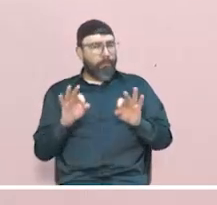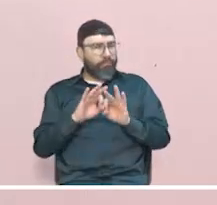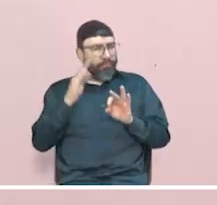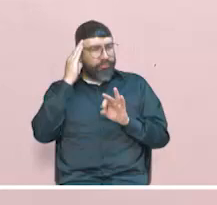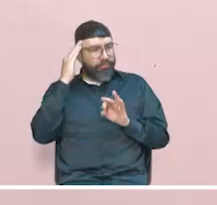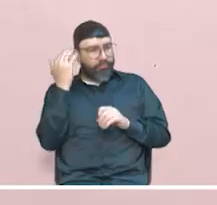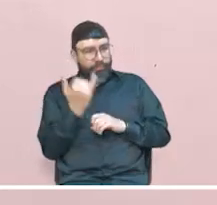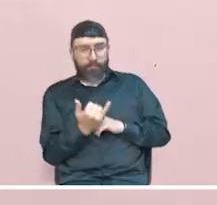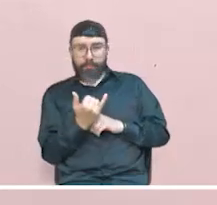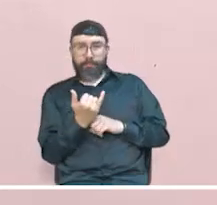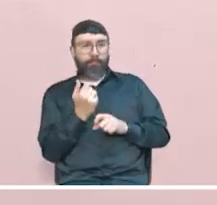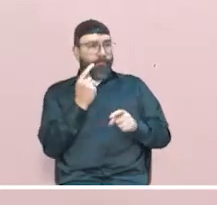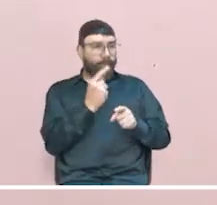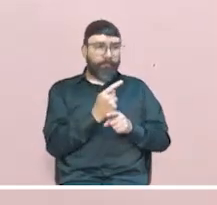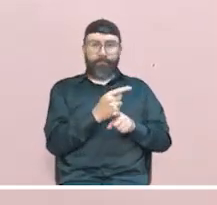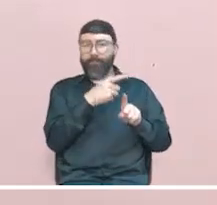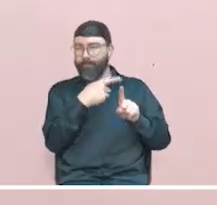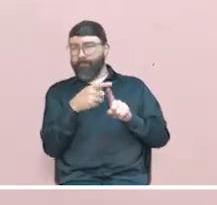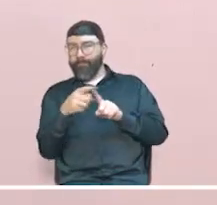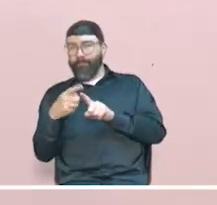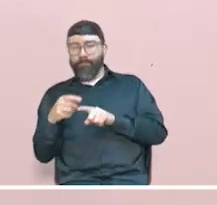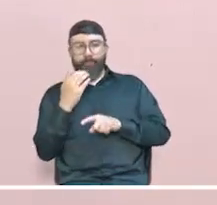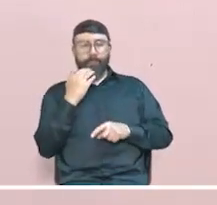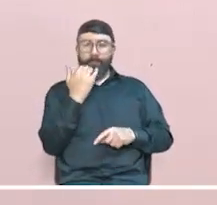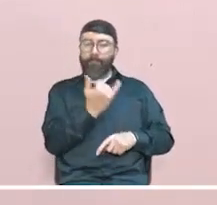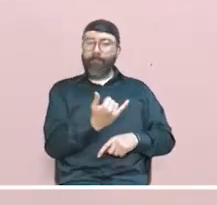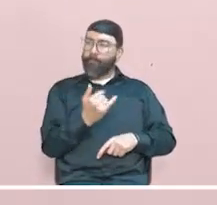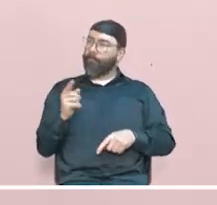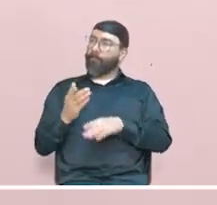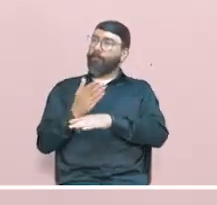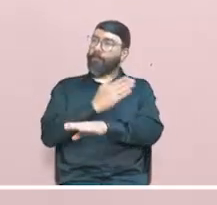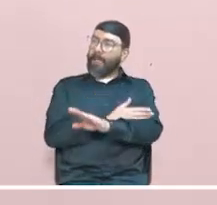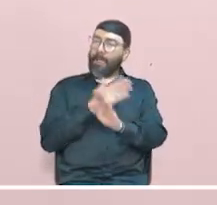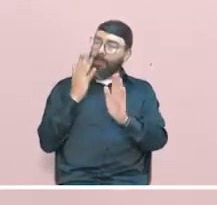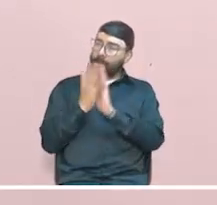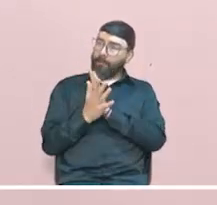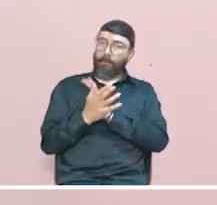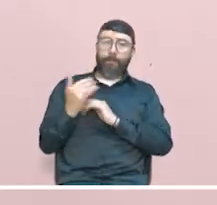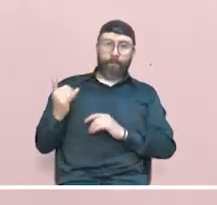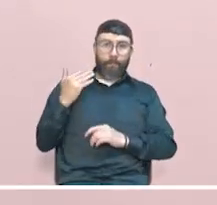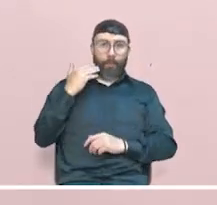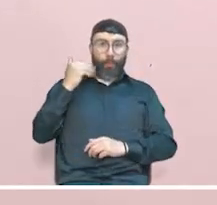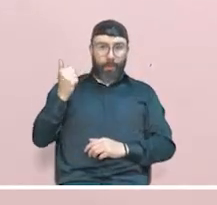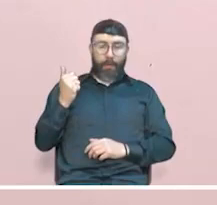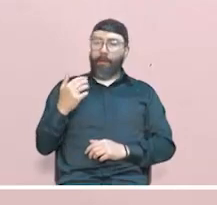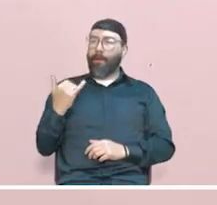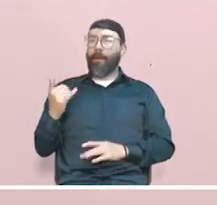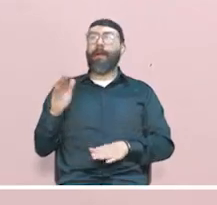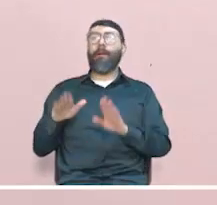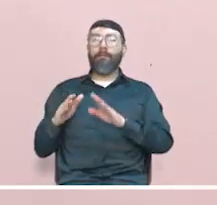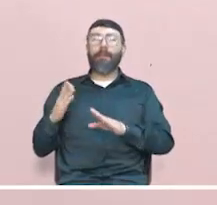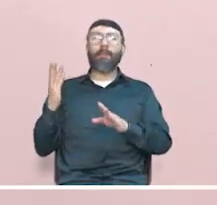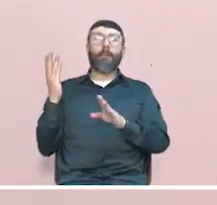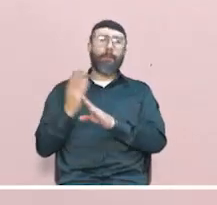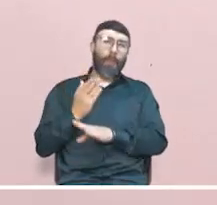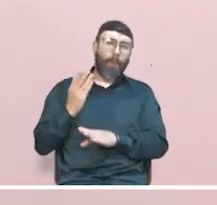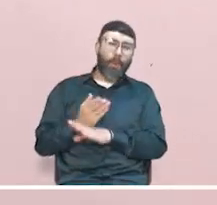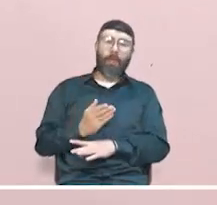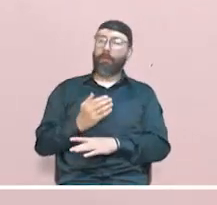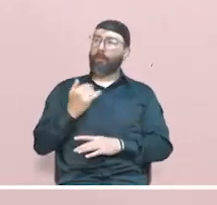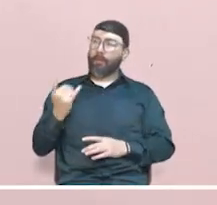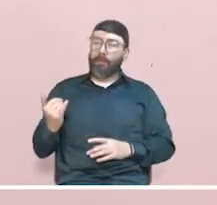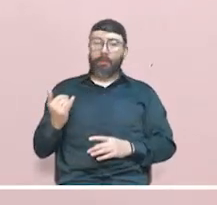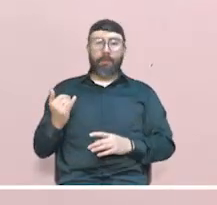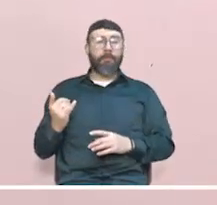tipo de aspectos. Por ejemplo, en lo que mencionabas, las mujeres presentan más problemas de